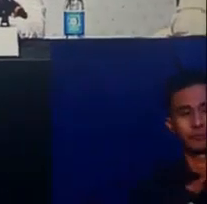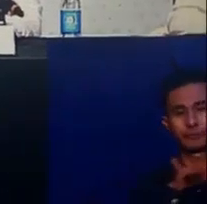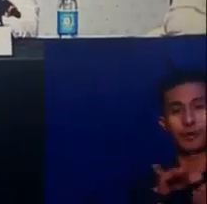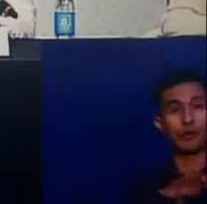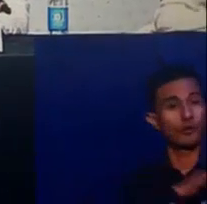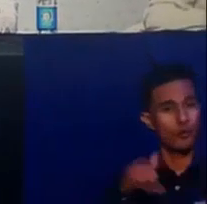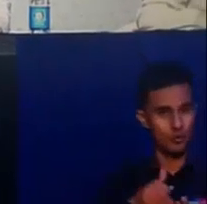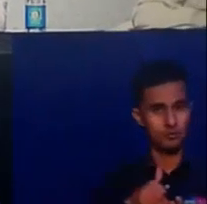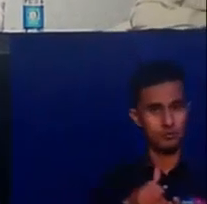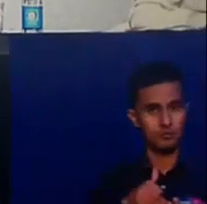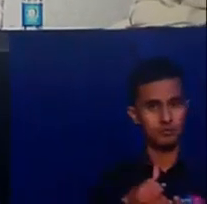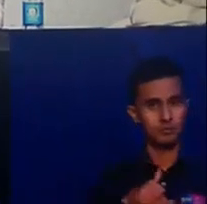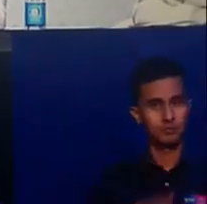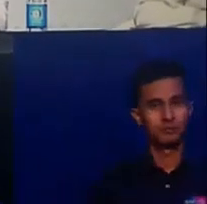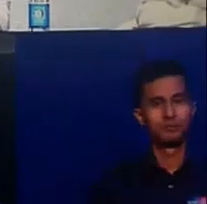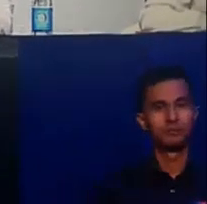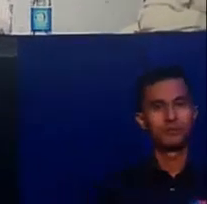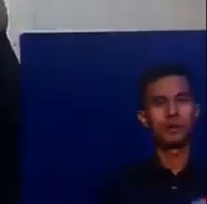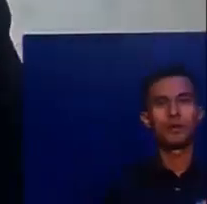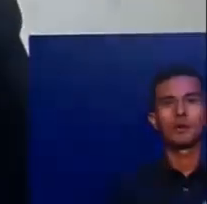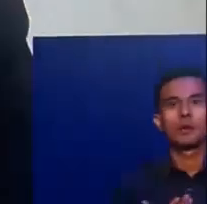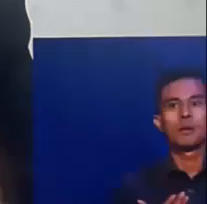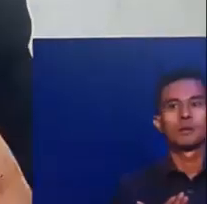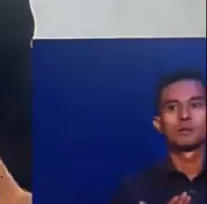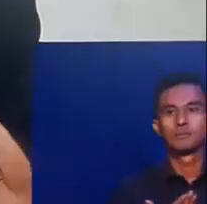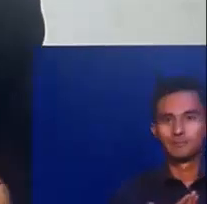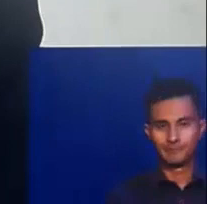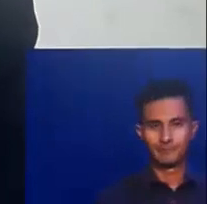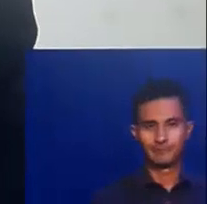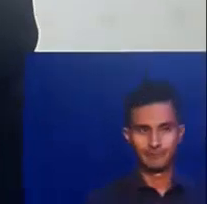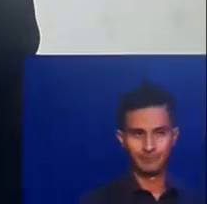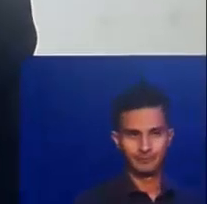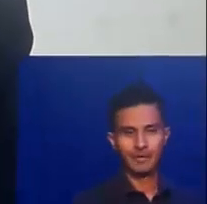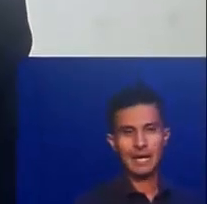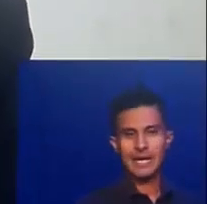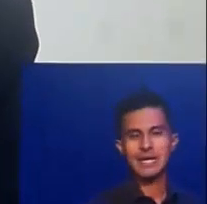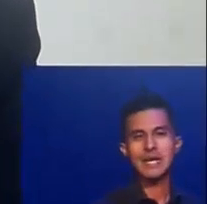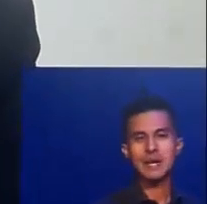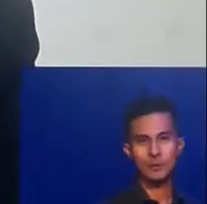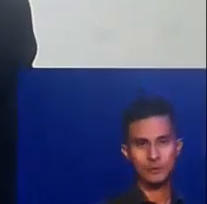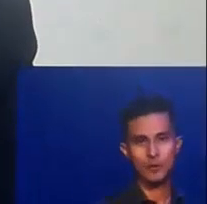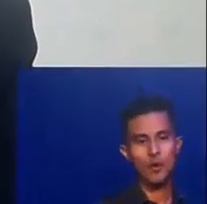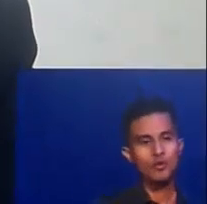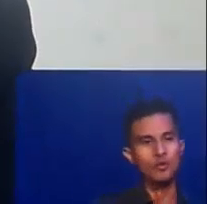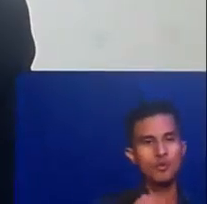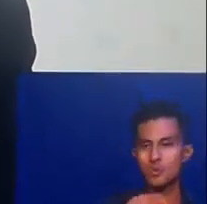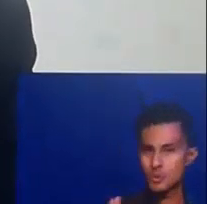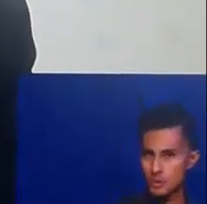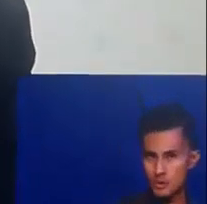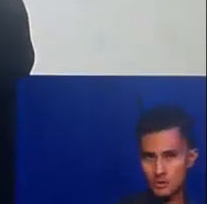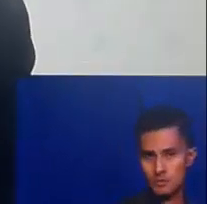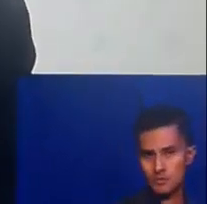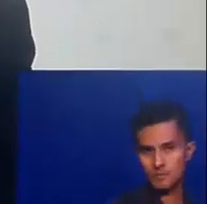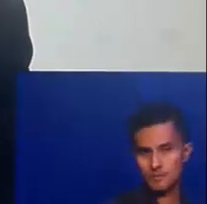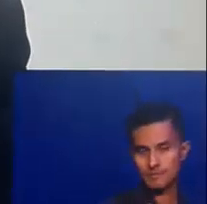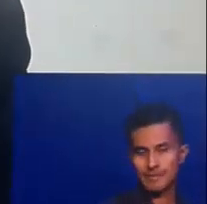posibilidad en los giros que no son de los llamados actividades esenciales. Es importante que no se